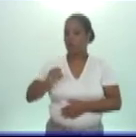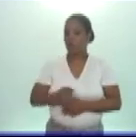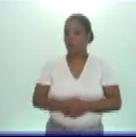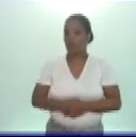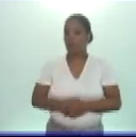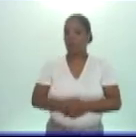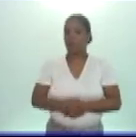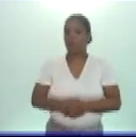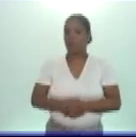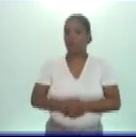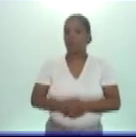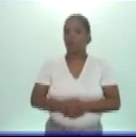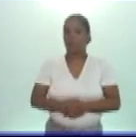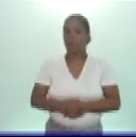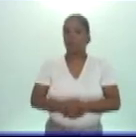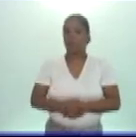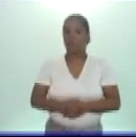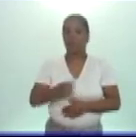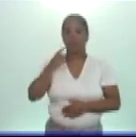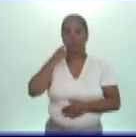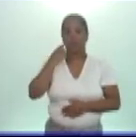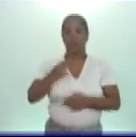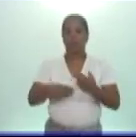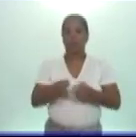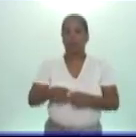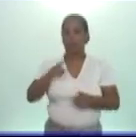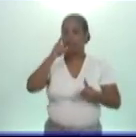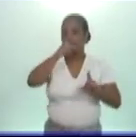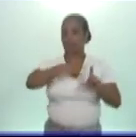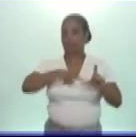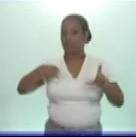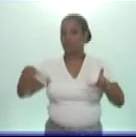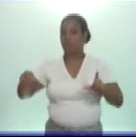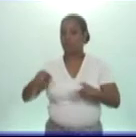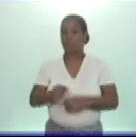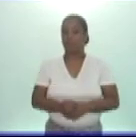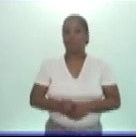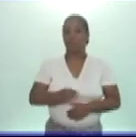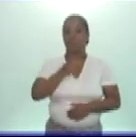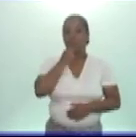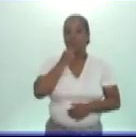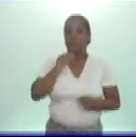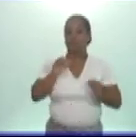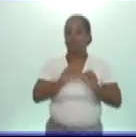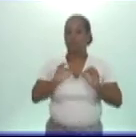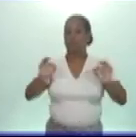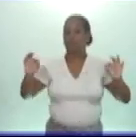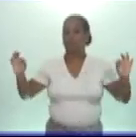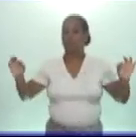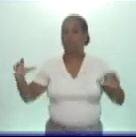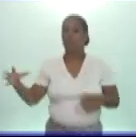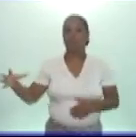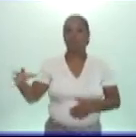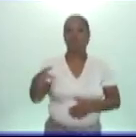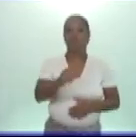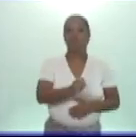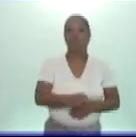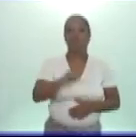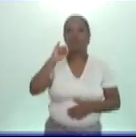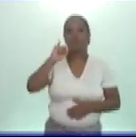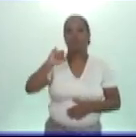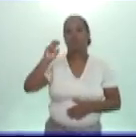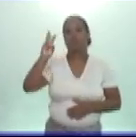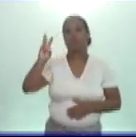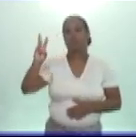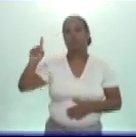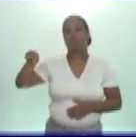Bueno, vamos a hacer la representación. Ahí, ¿qué podemos hacer? Un segmento que nos represente el total de lo que han